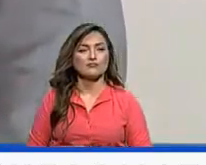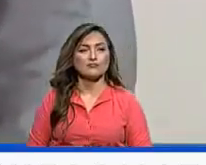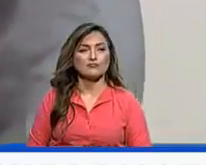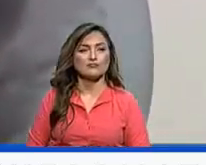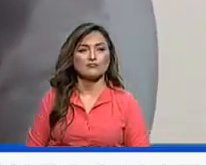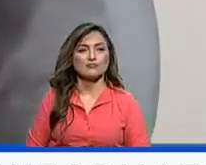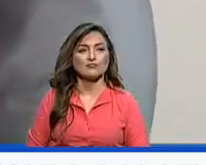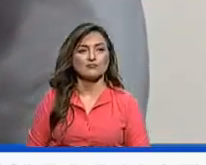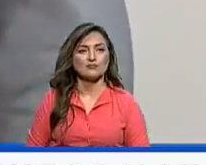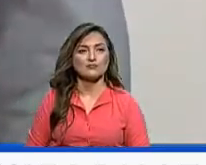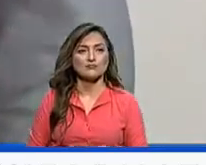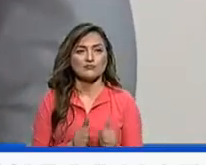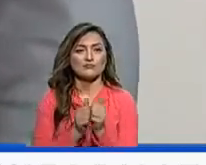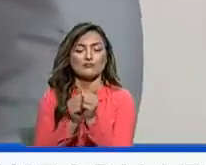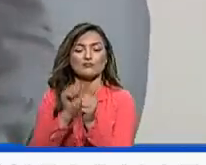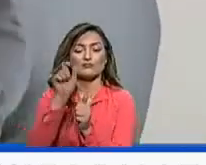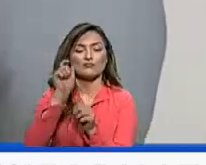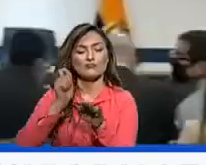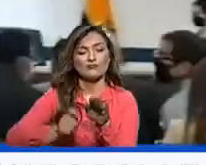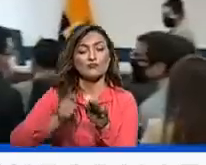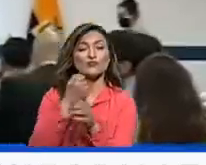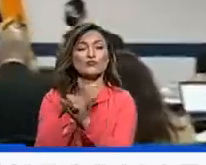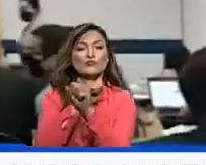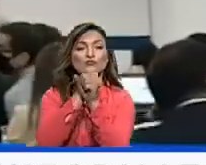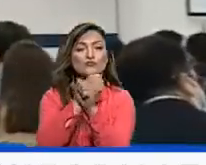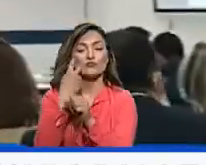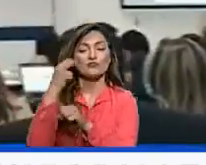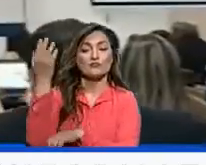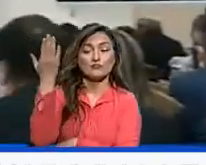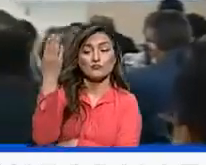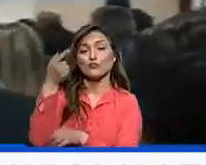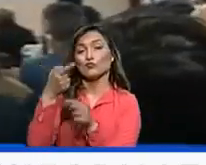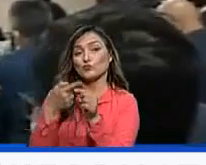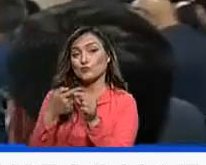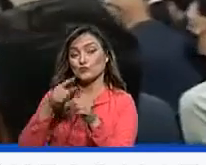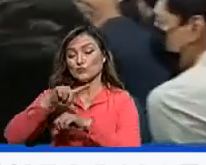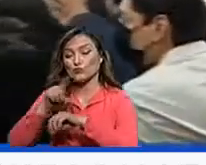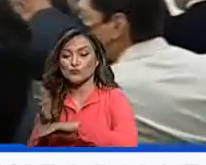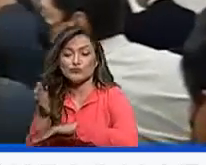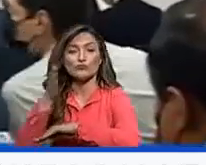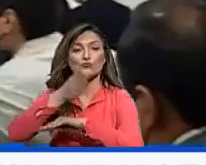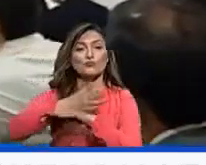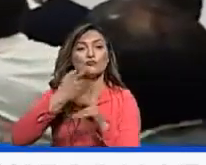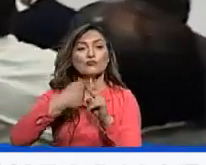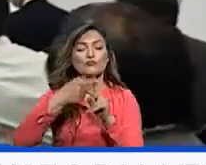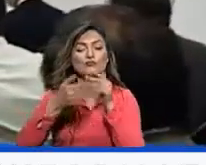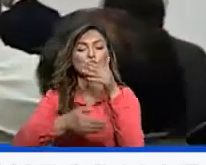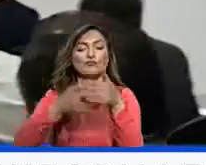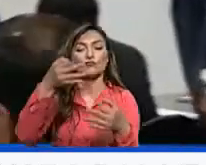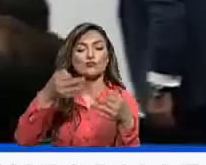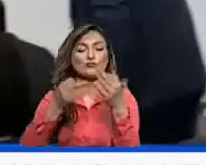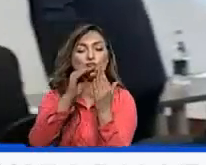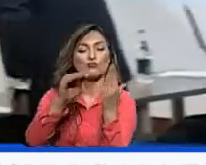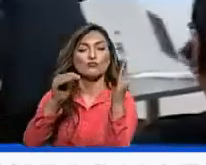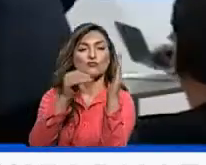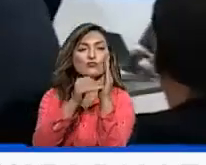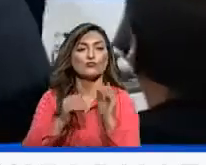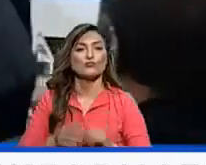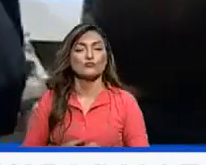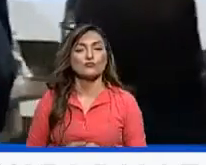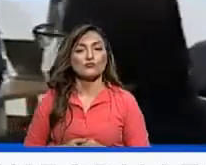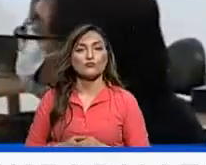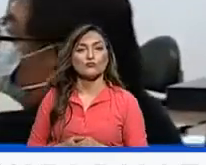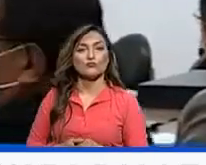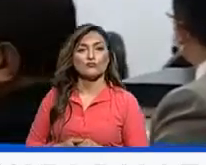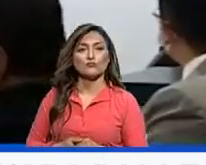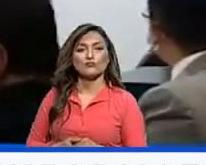En compañía de sus abogados defensores, se observó al alcalde de Quito, Jorge Yunda, minutos previos de que iniciara la audiencia de juicio en su contra. Su presencia